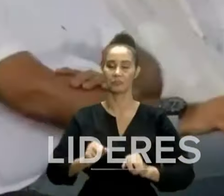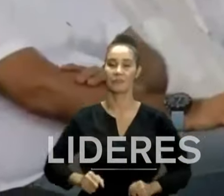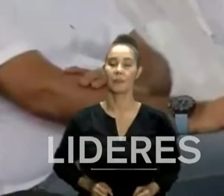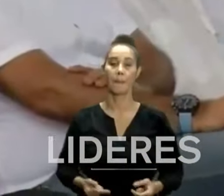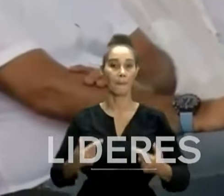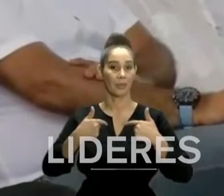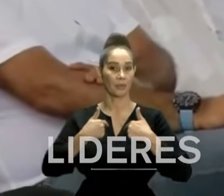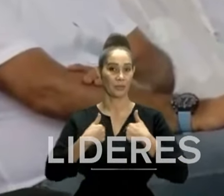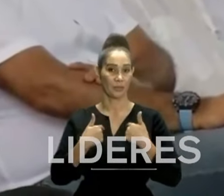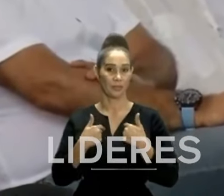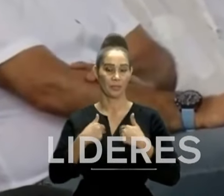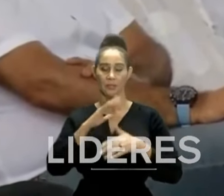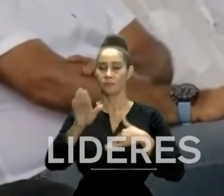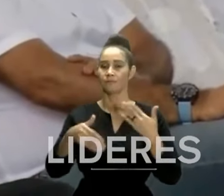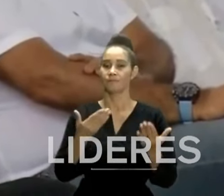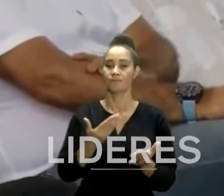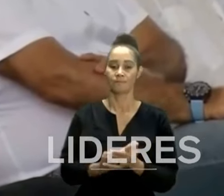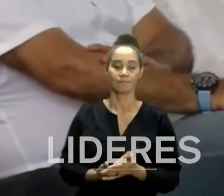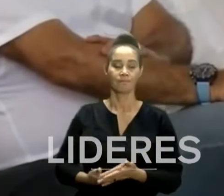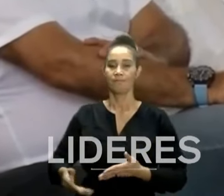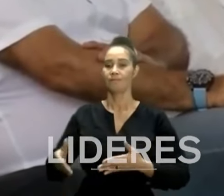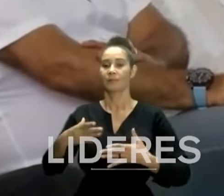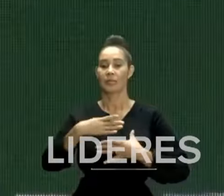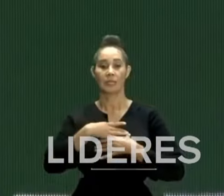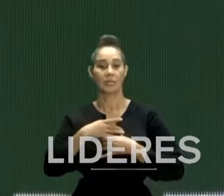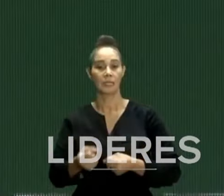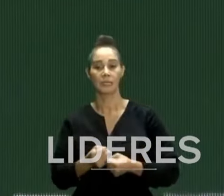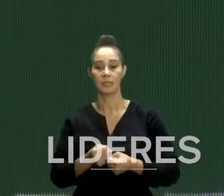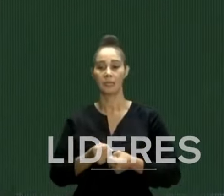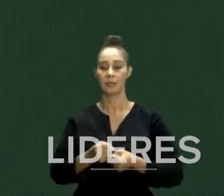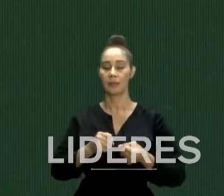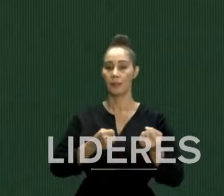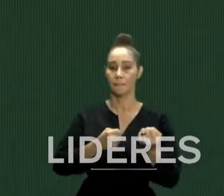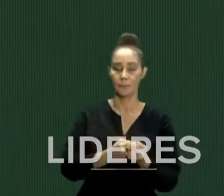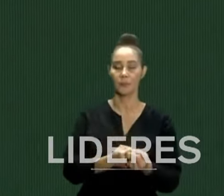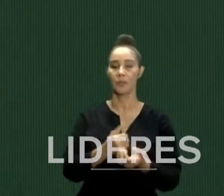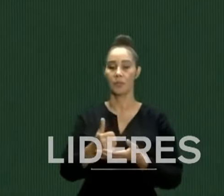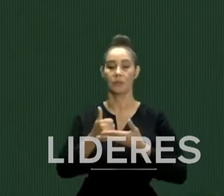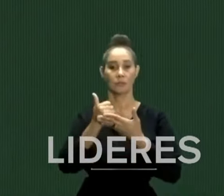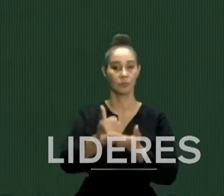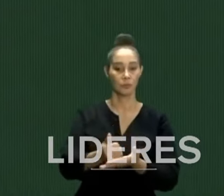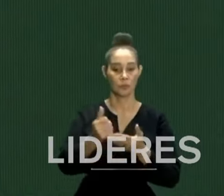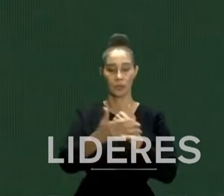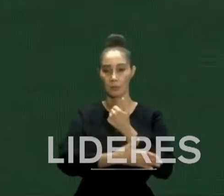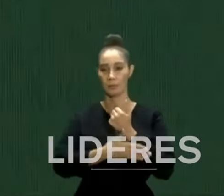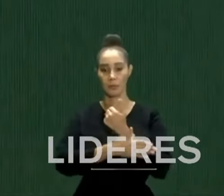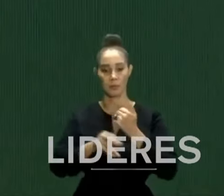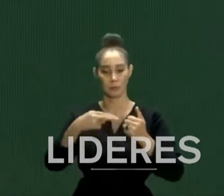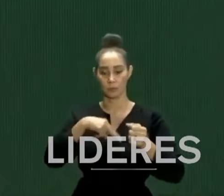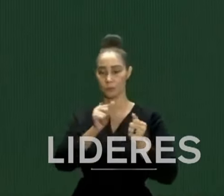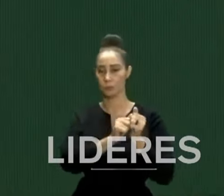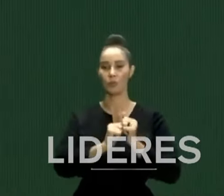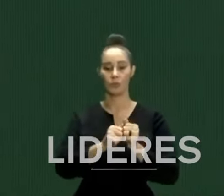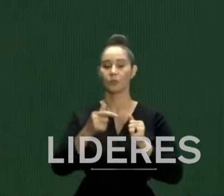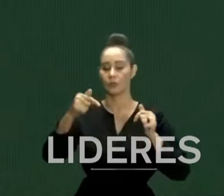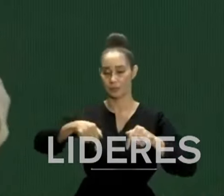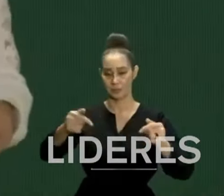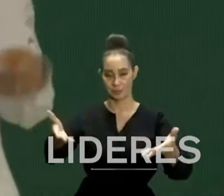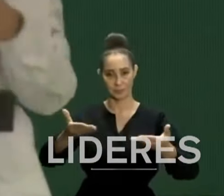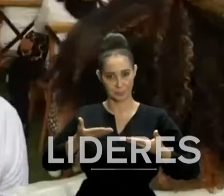yo, todo el que tenga interés de hacer causa común por este país junto a nosotros, encontrará espacio